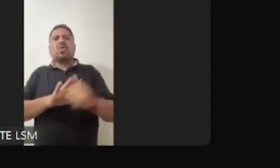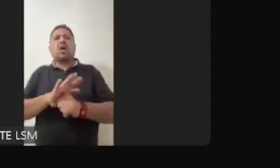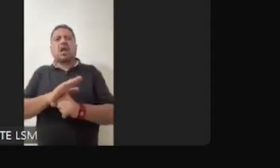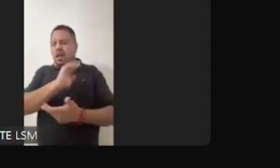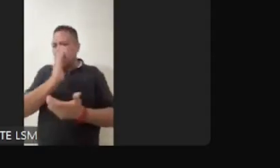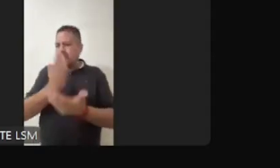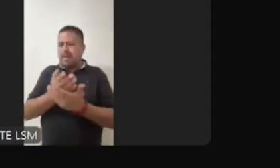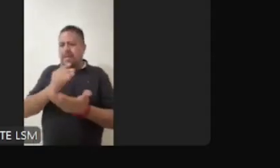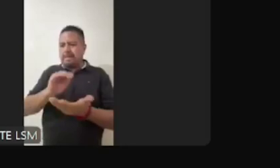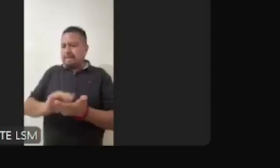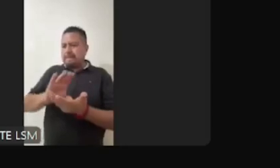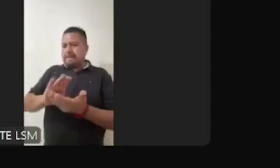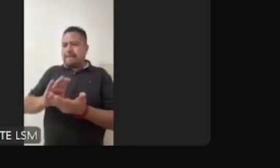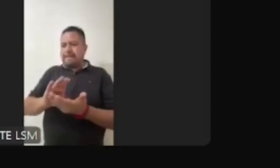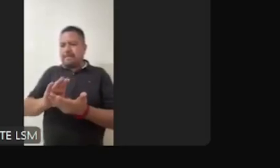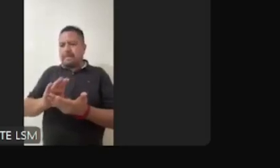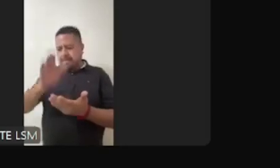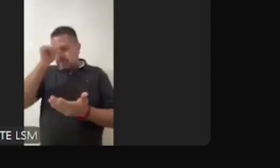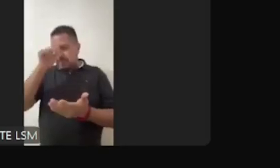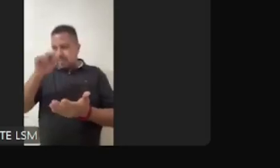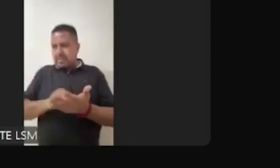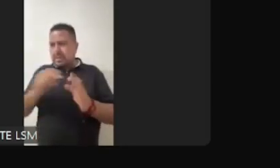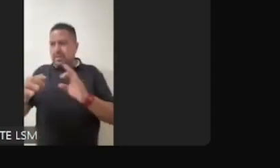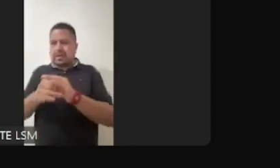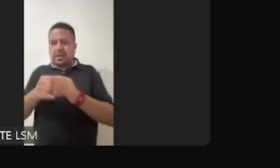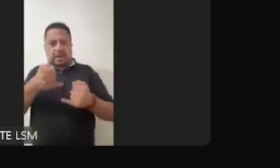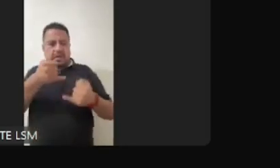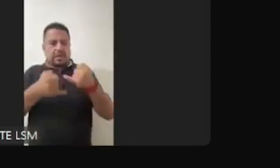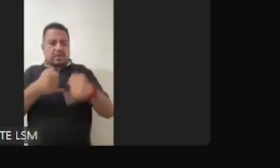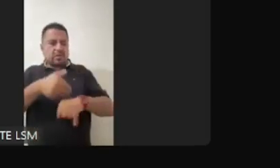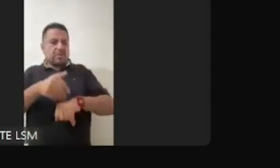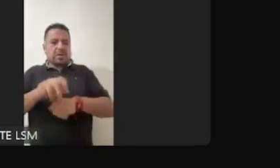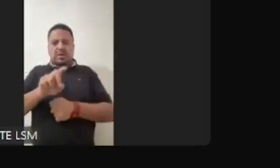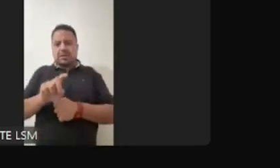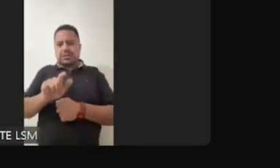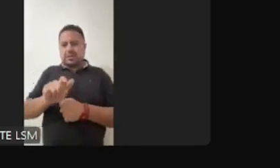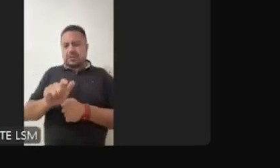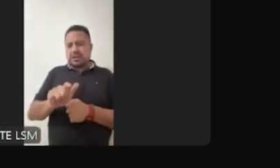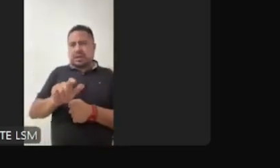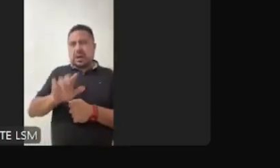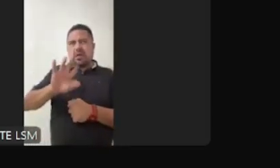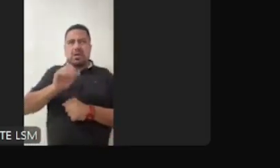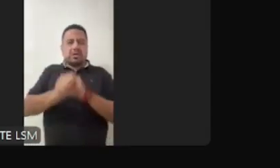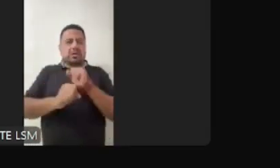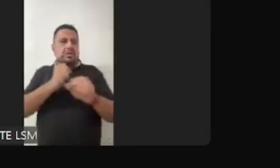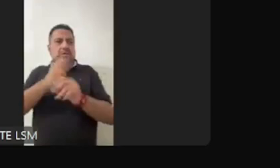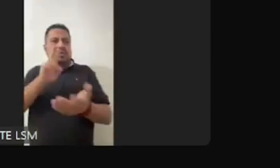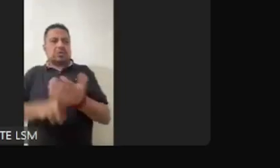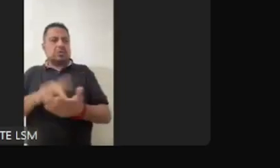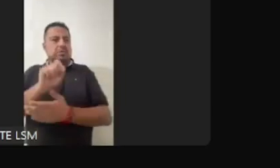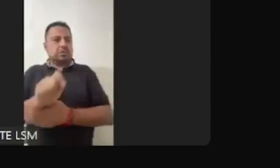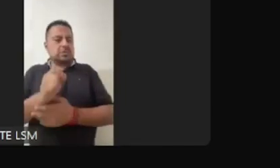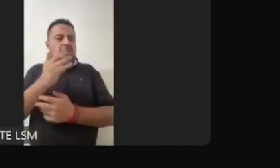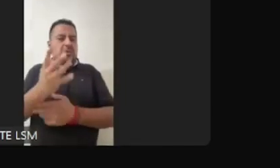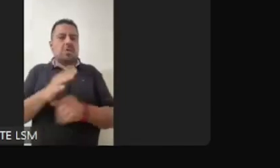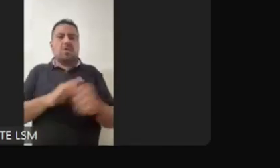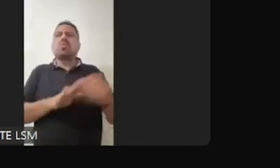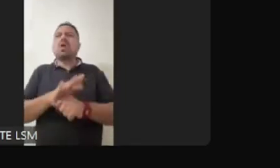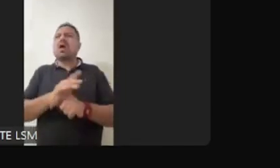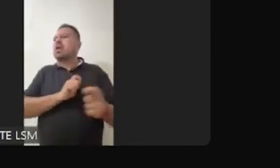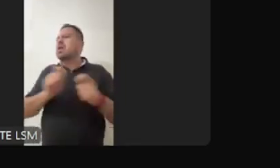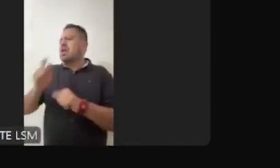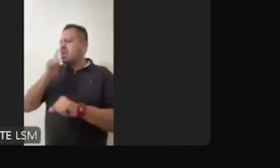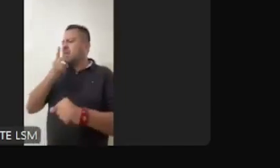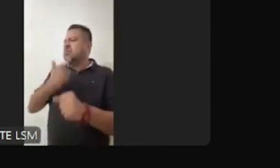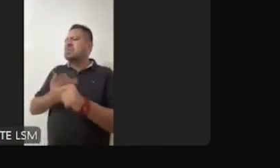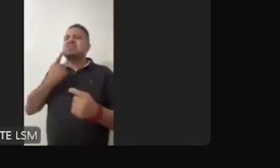expedientes de laudos convenio tribunal número 37 y 40 del 2024 los cuales fueron turnados a